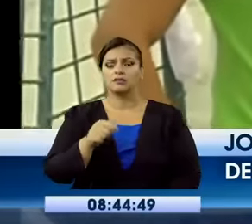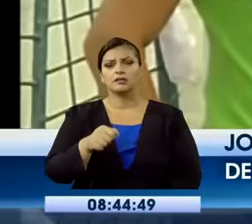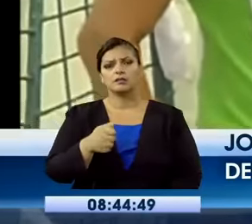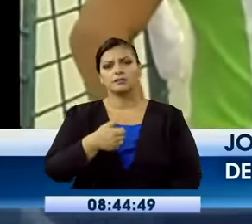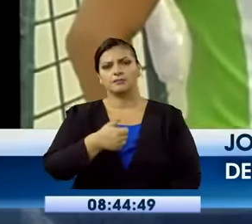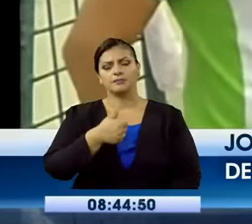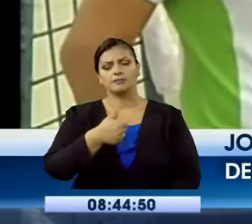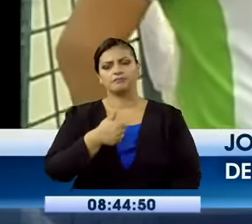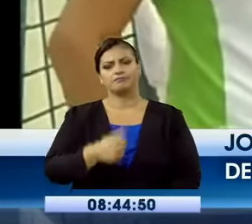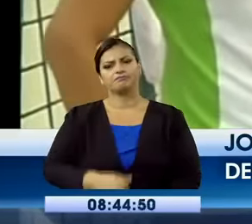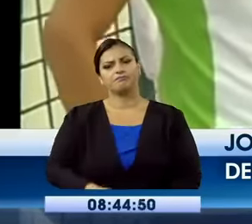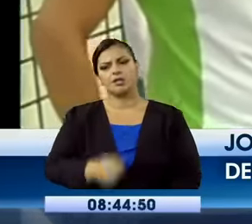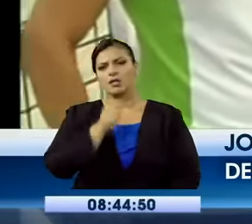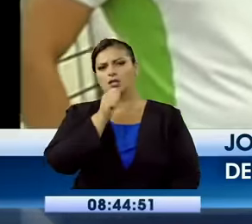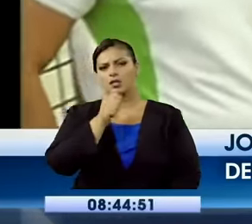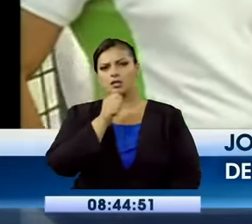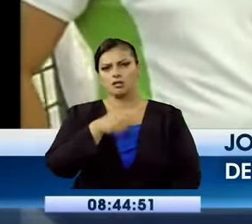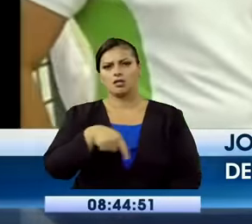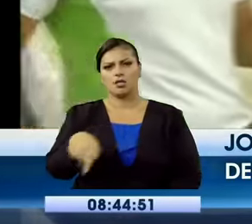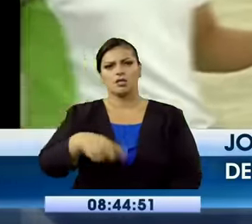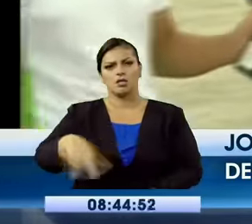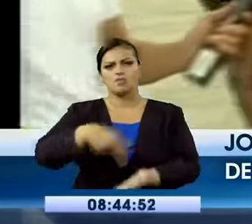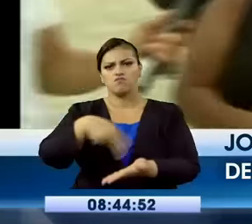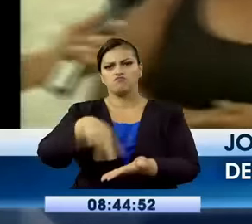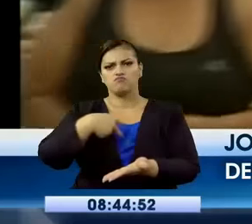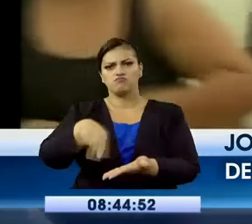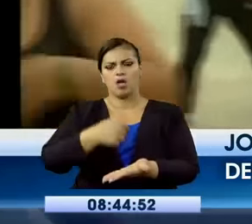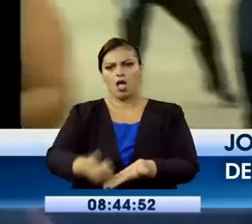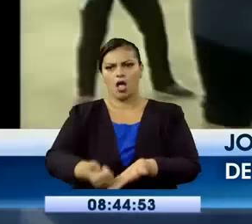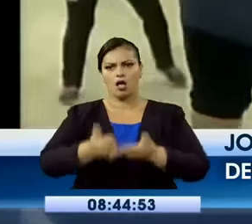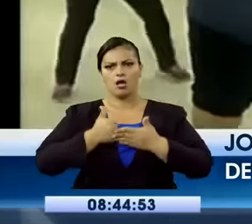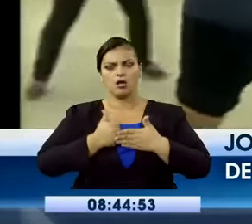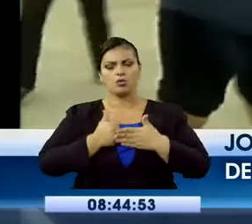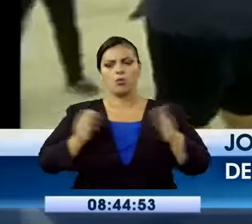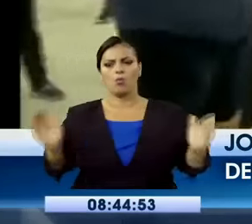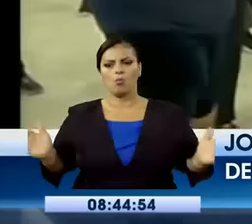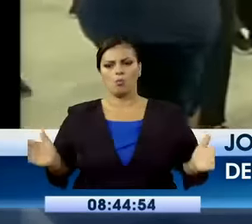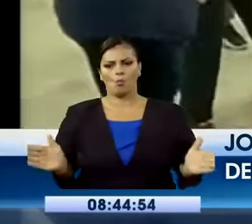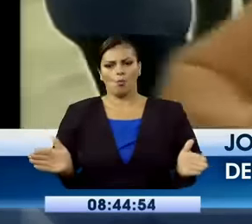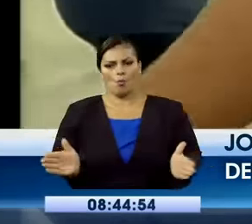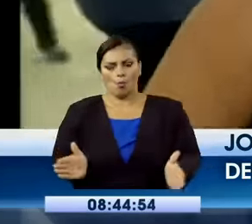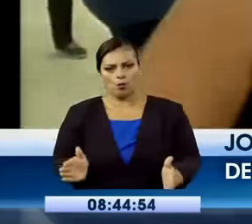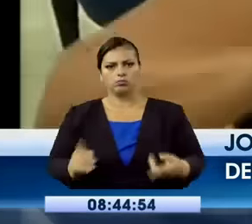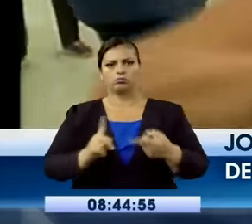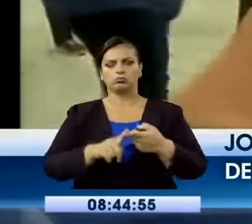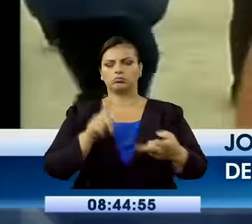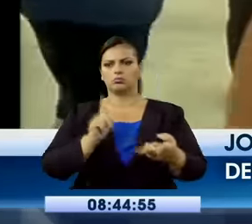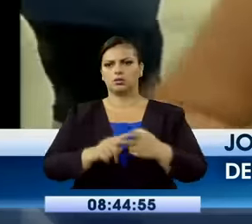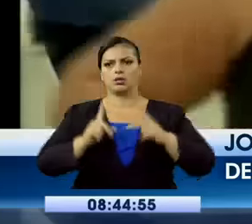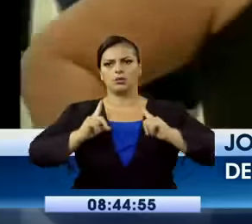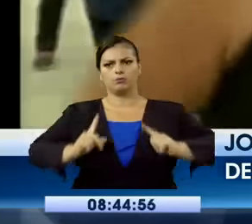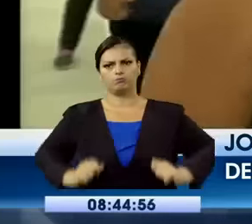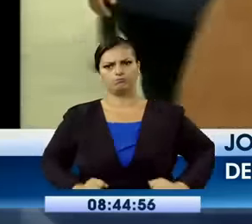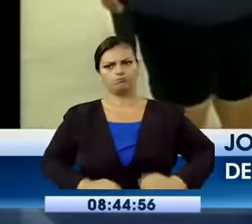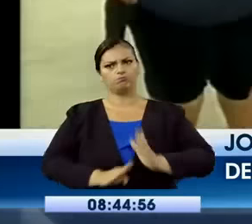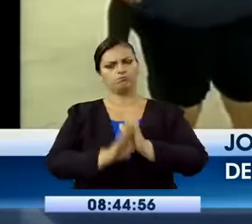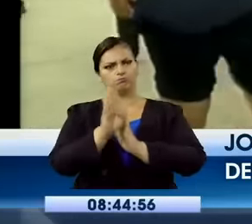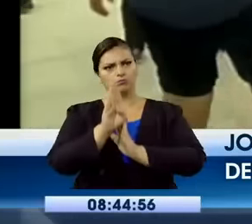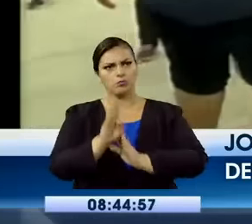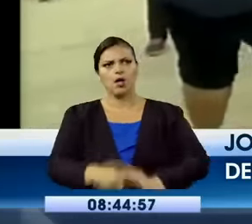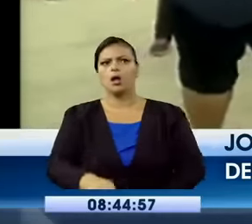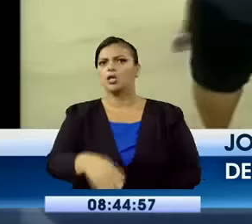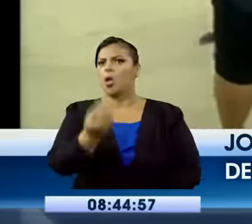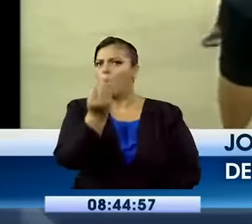porque la bailoterapia nos ayuda bastante a la salud, a bajar de peso. Hay personas mayores de edad, hay